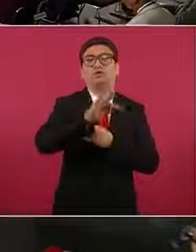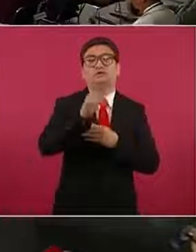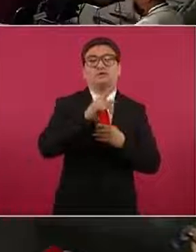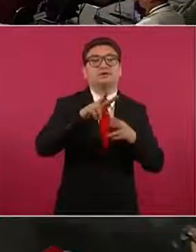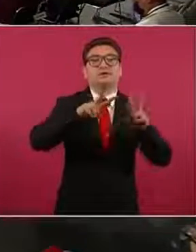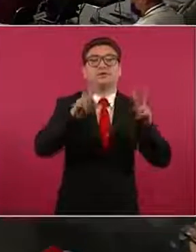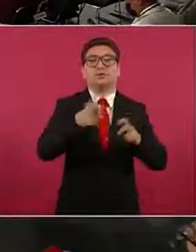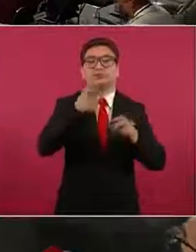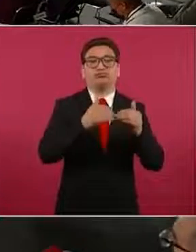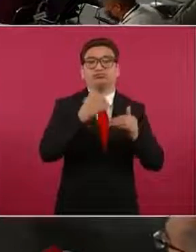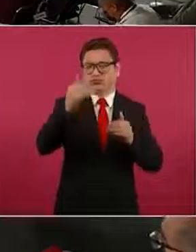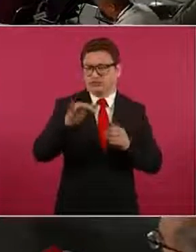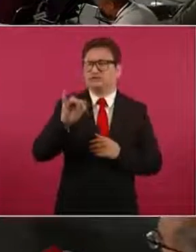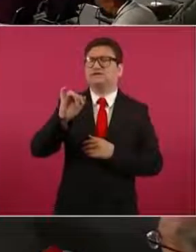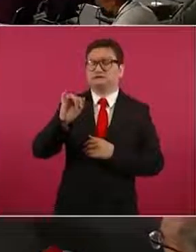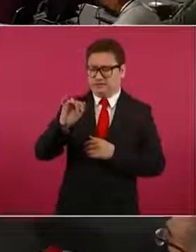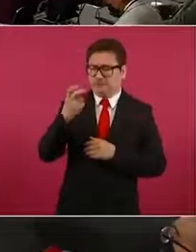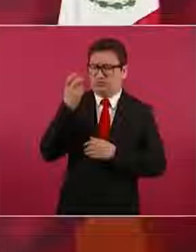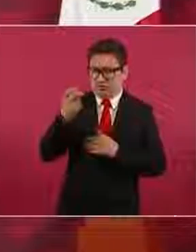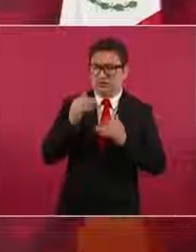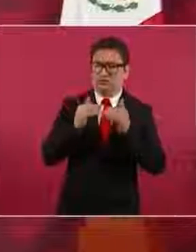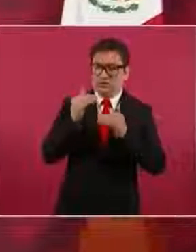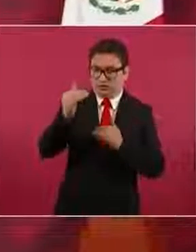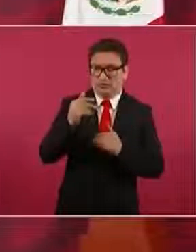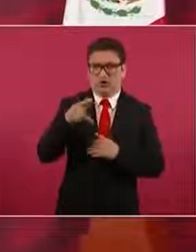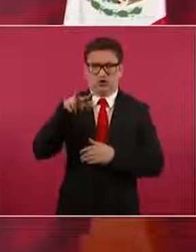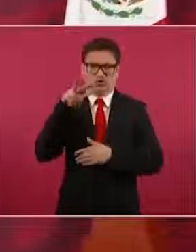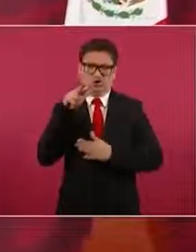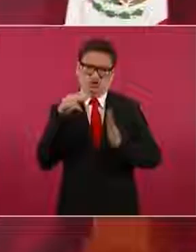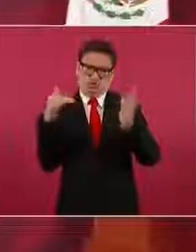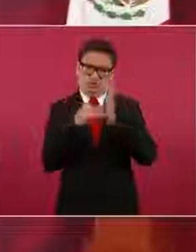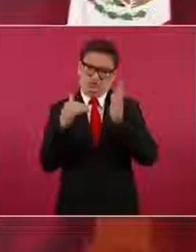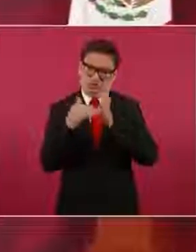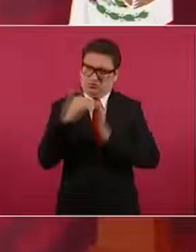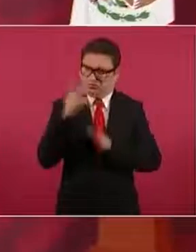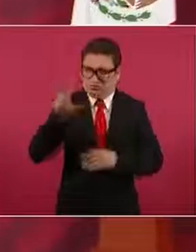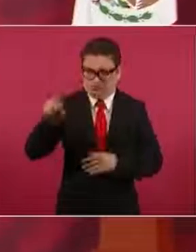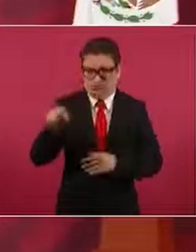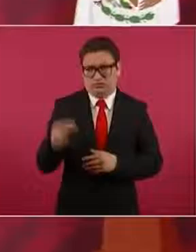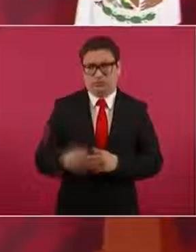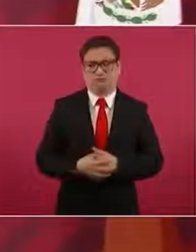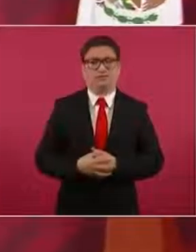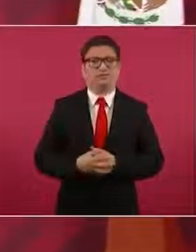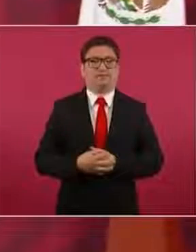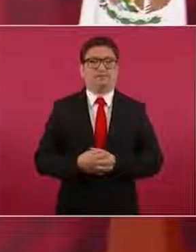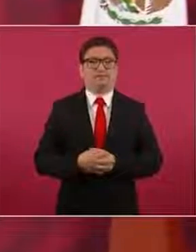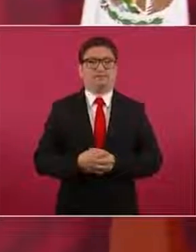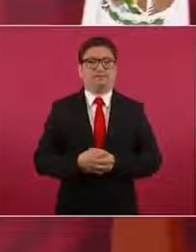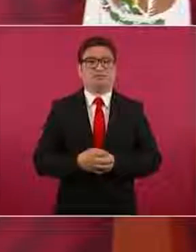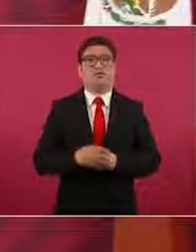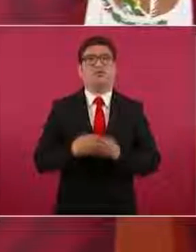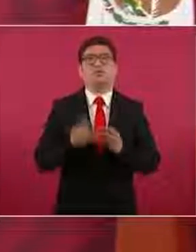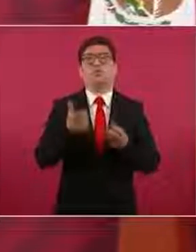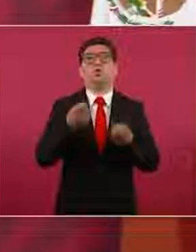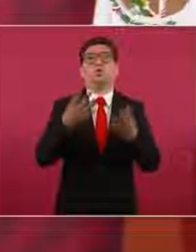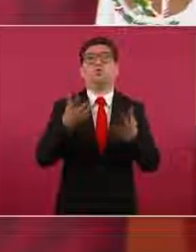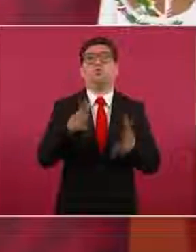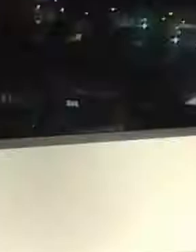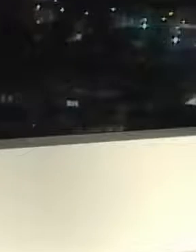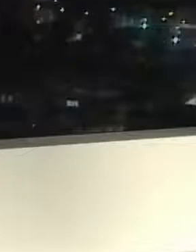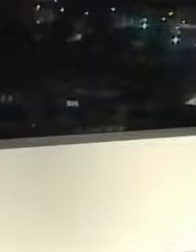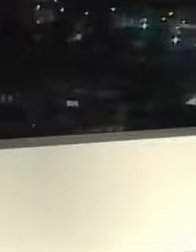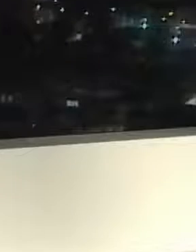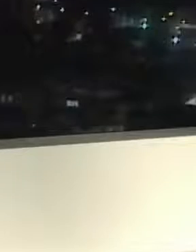refinería será inaugurada la próxima semana, pero que comenzará a producir hasta principios de 2023.